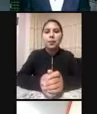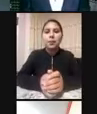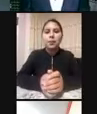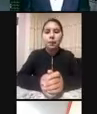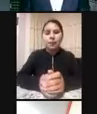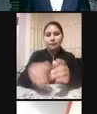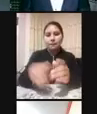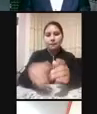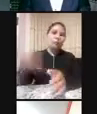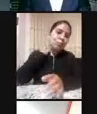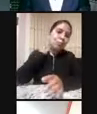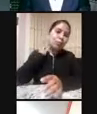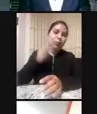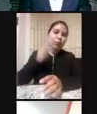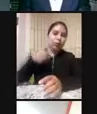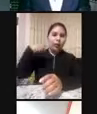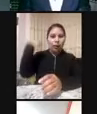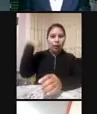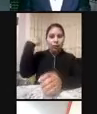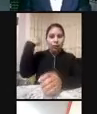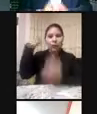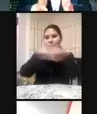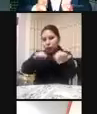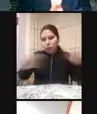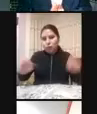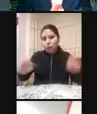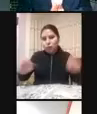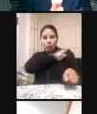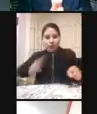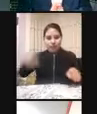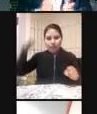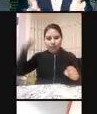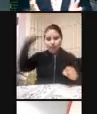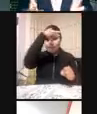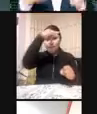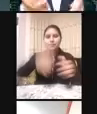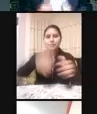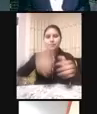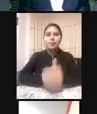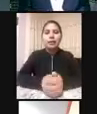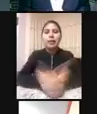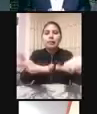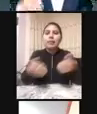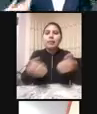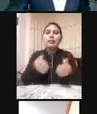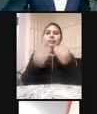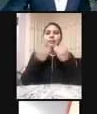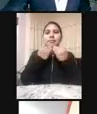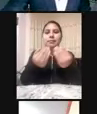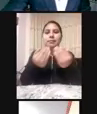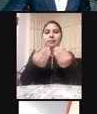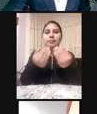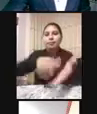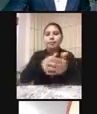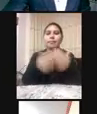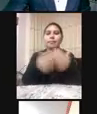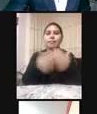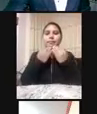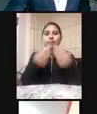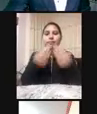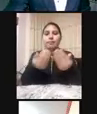del Gobierno Autónomo Municipal de El Alto. Y queremos agradecer su presencia a todos ustedes. Damos paso a